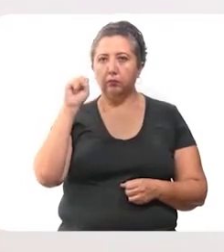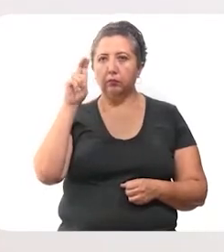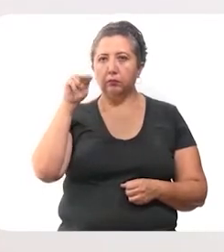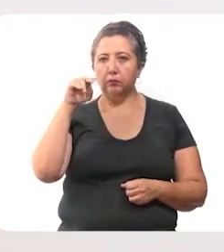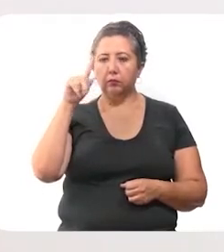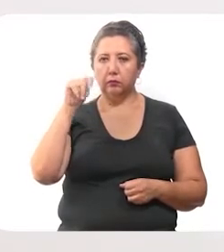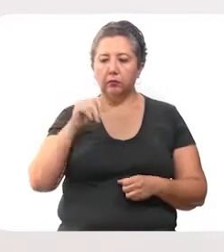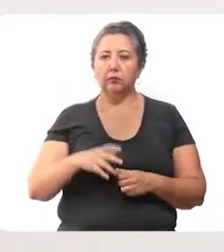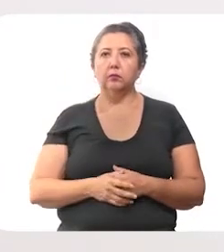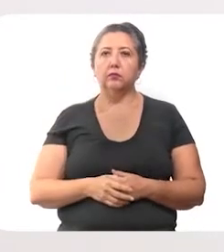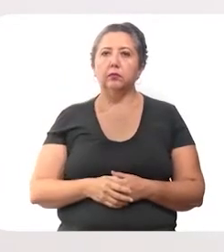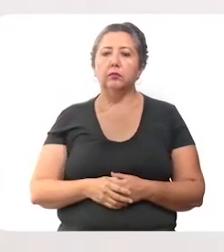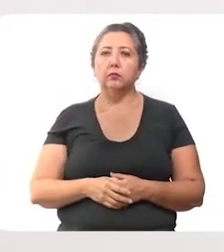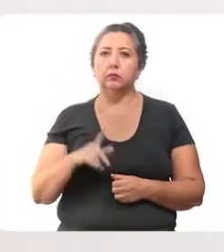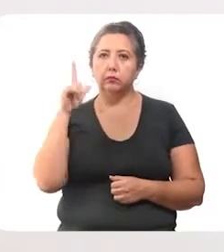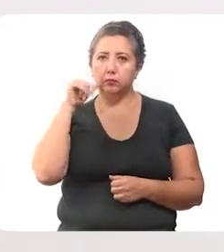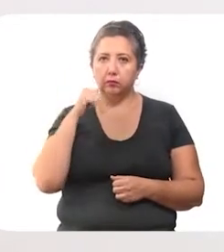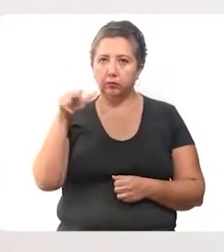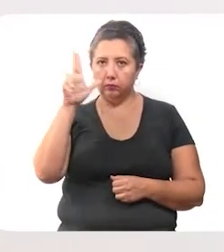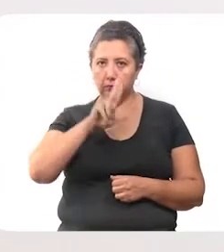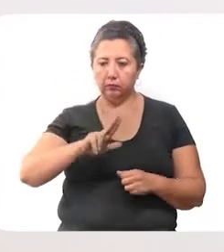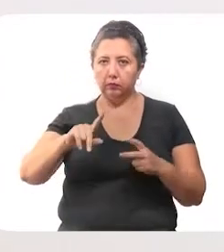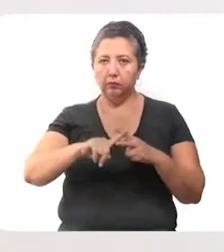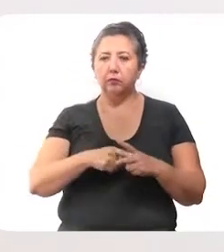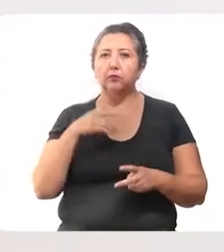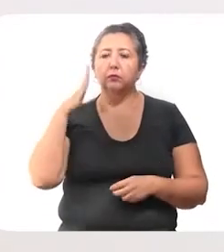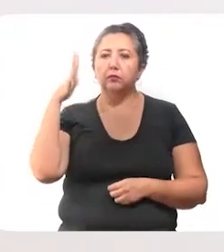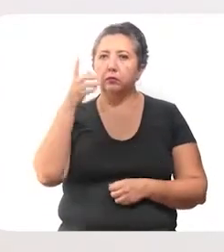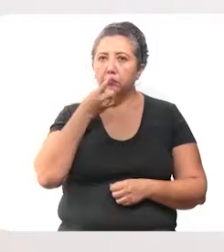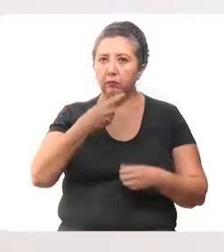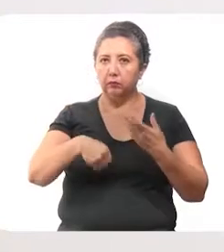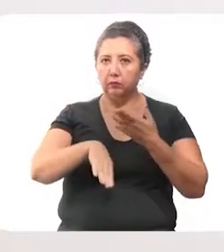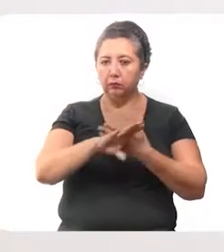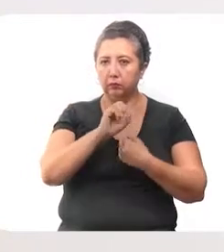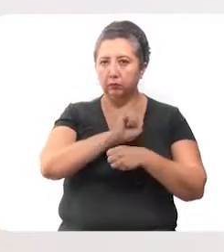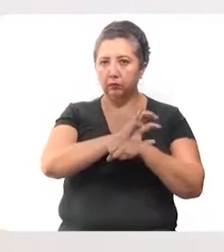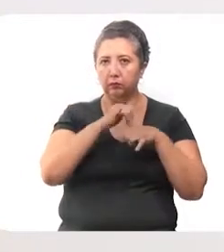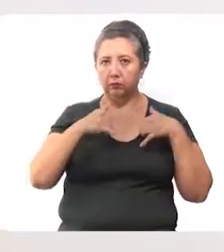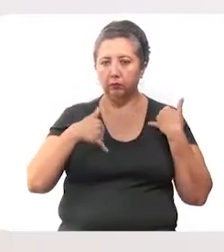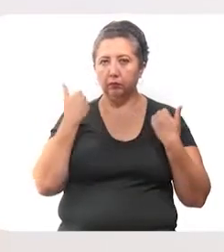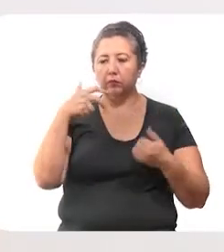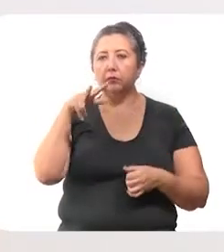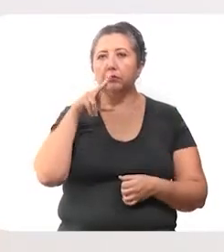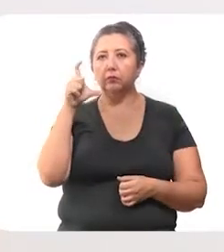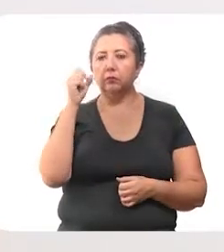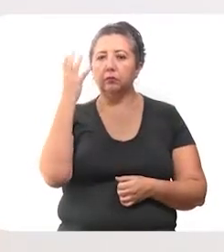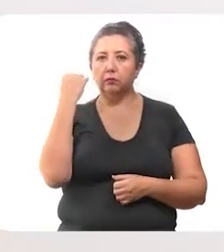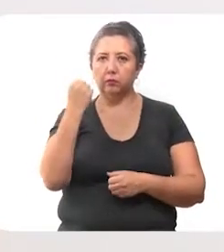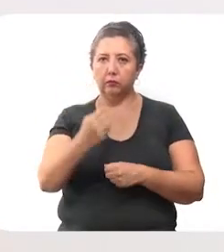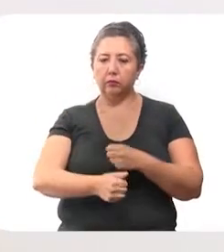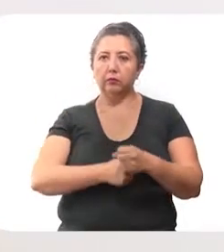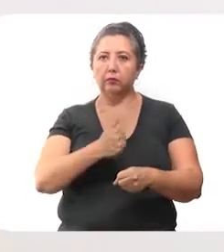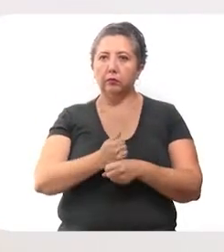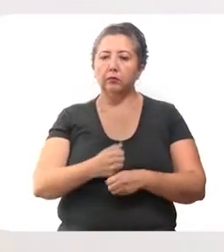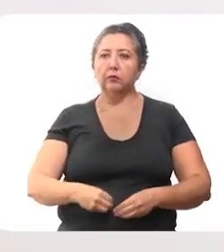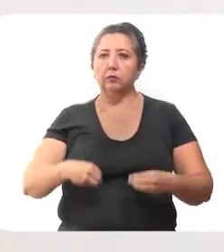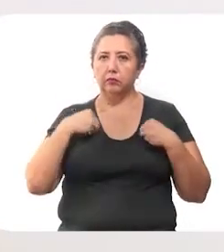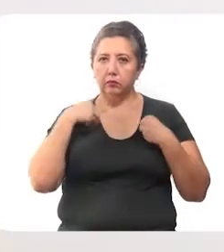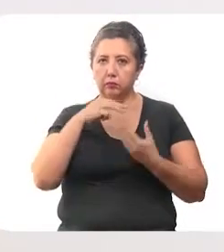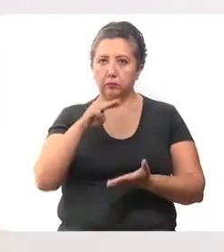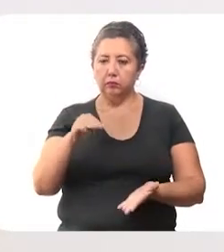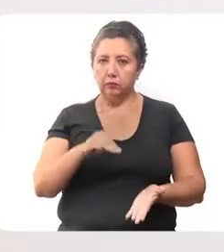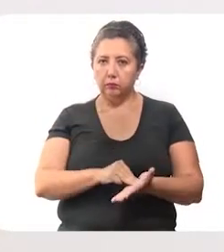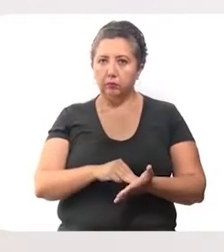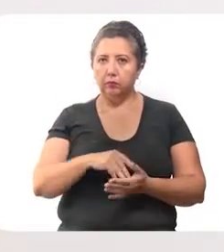Sanacat. Mañana martes iniciará la vacunación contra el coronavirus de los jóvenes de entre 18 y 29 años que viven en